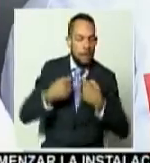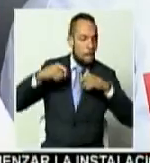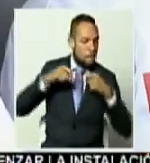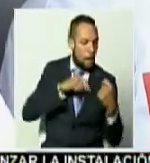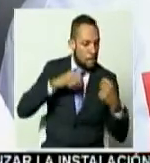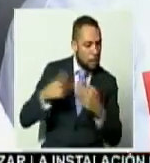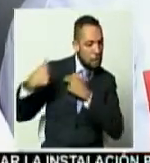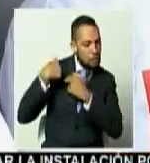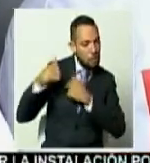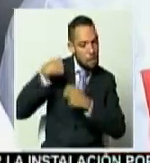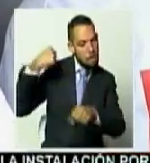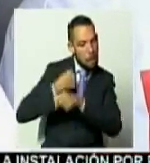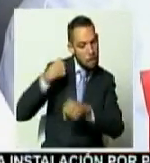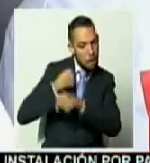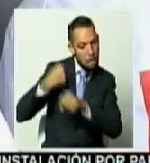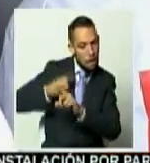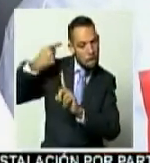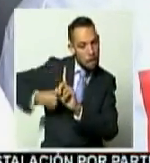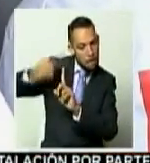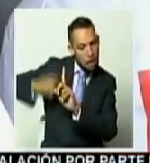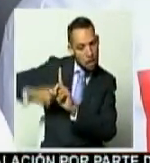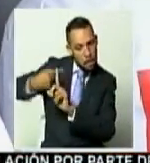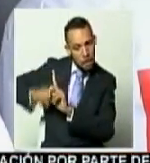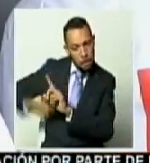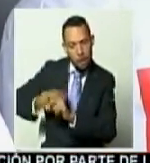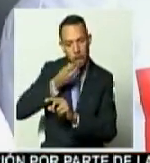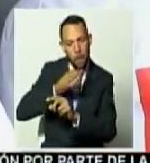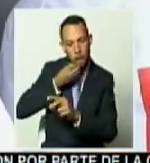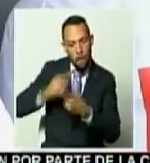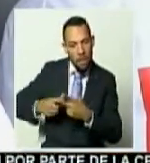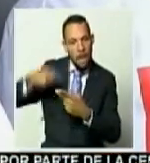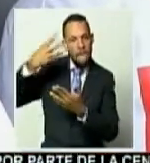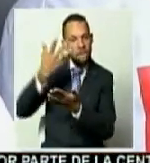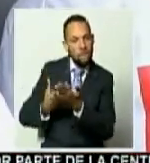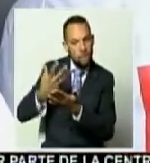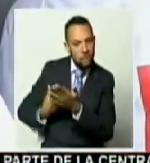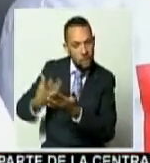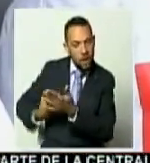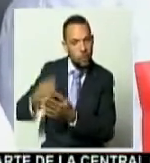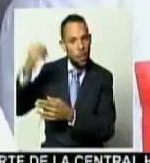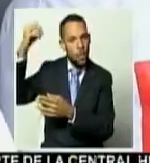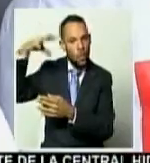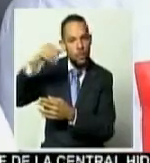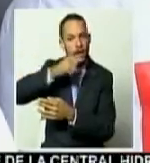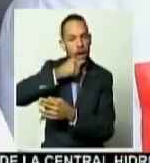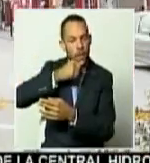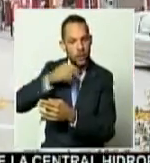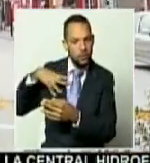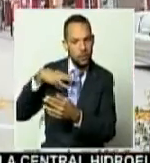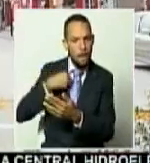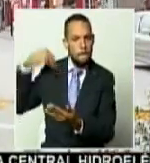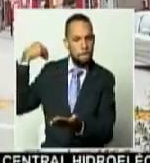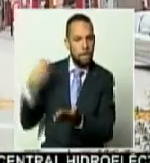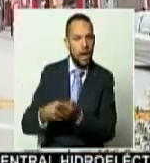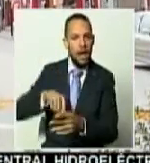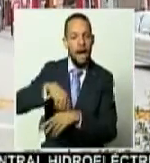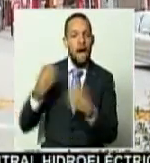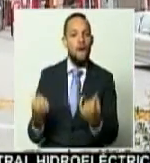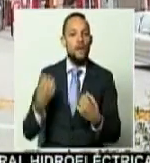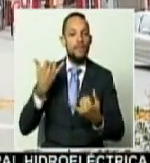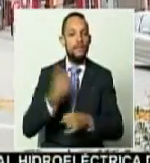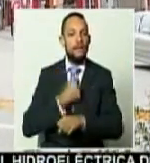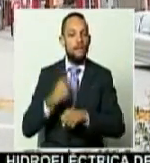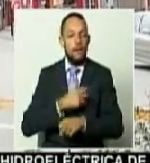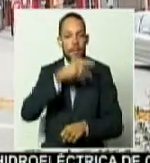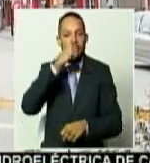que tenemos que pagar un arriendo, de entrar comida, pagar facturas, de todo, todos somos nosotras. La protesta pacífica